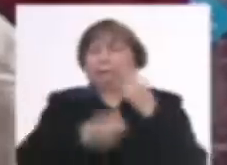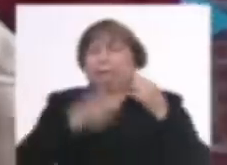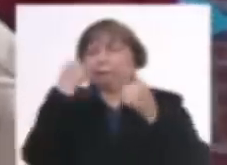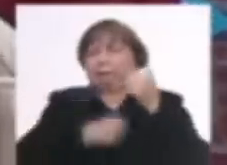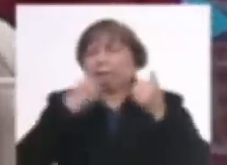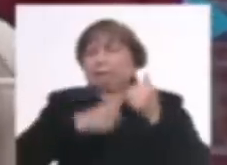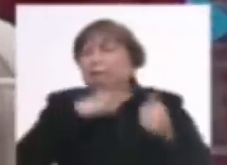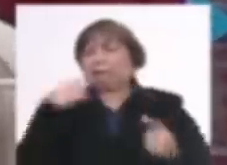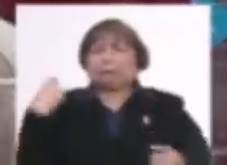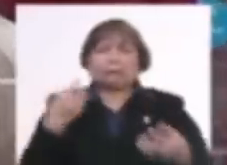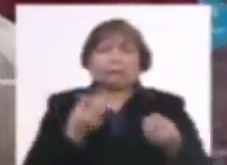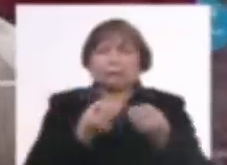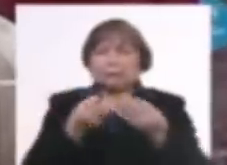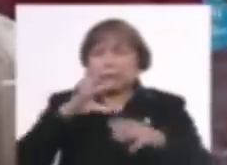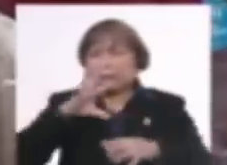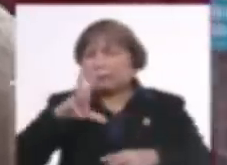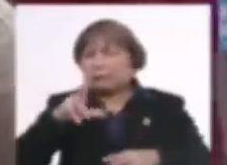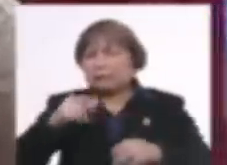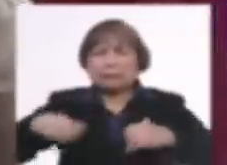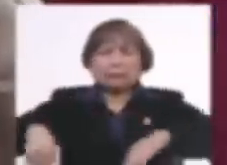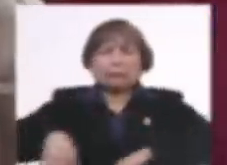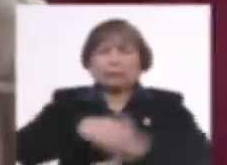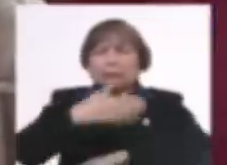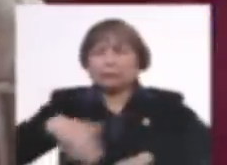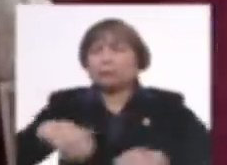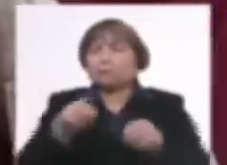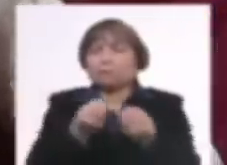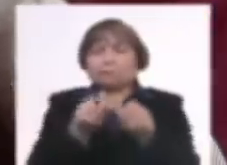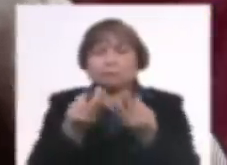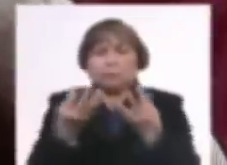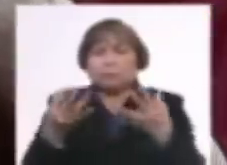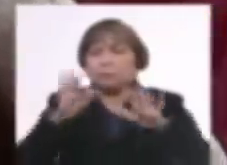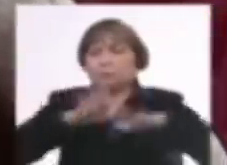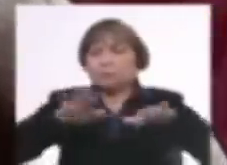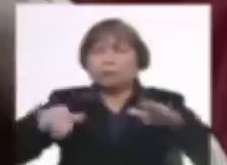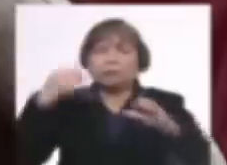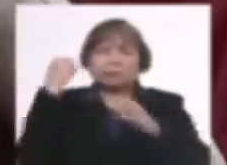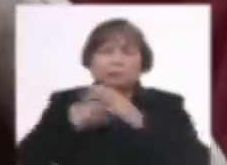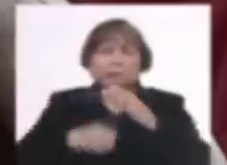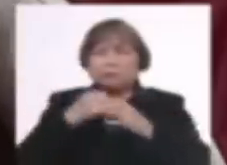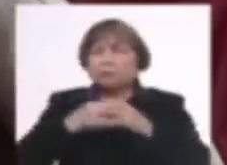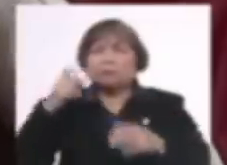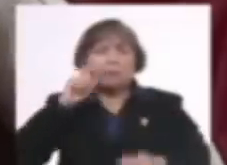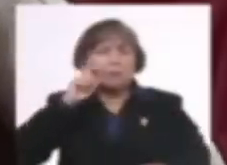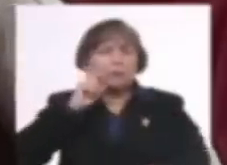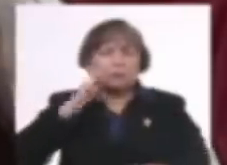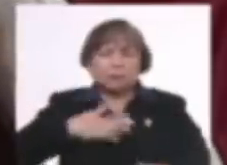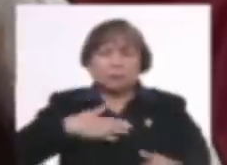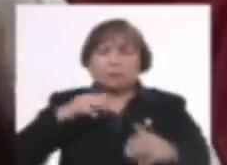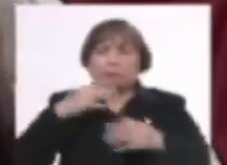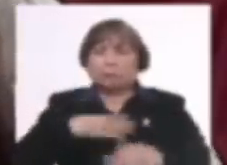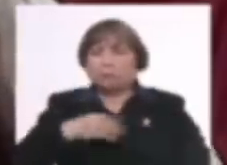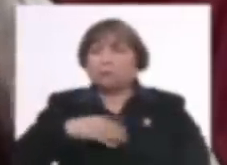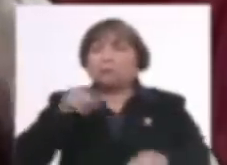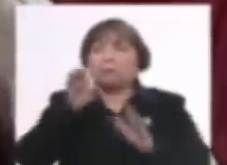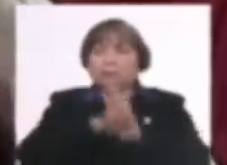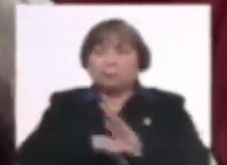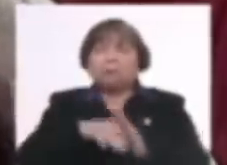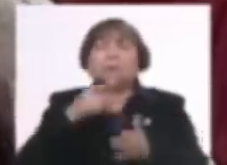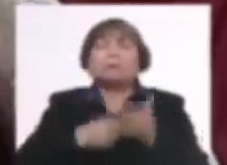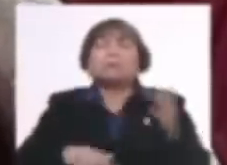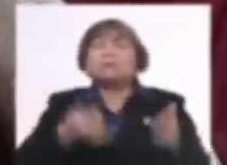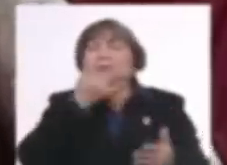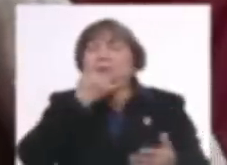todos los días, hay delincuentes en la calle, hay muchas niñas violadas de mi edad o menos. ¿Qué está